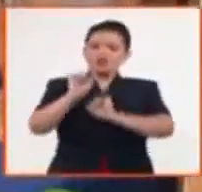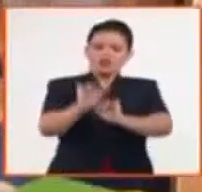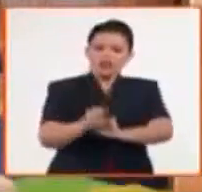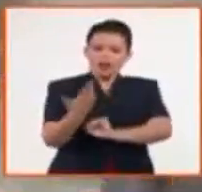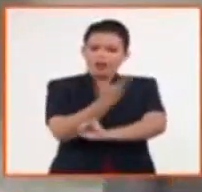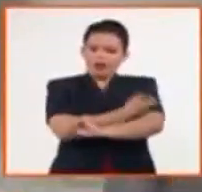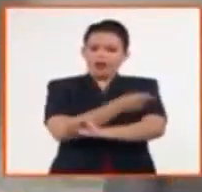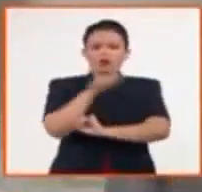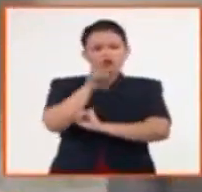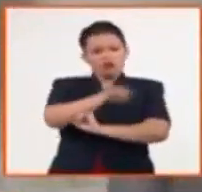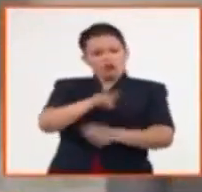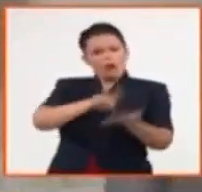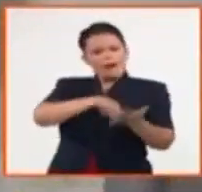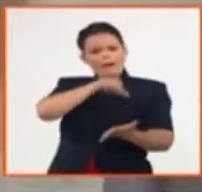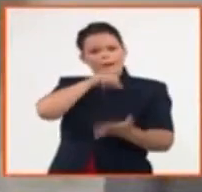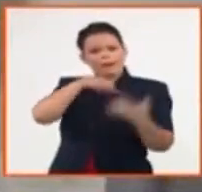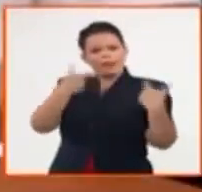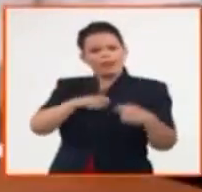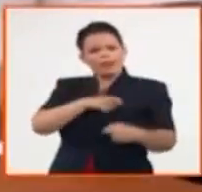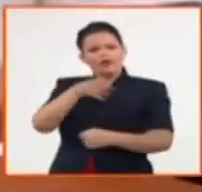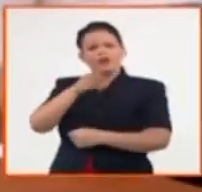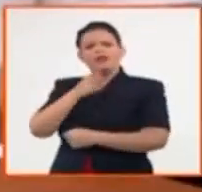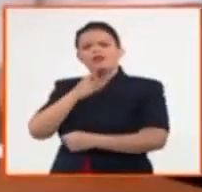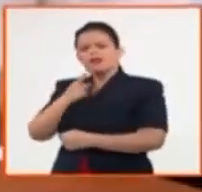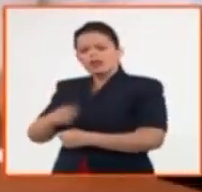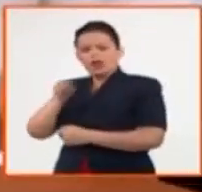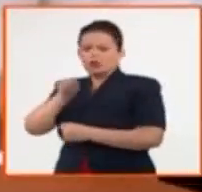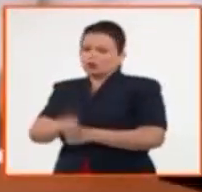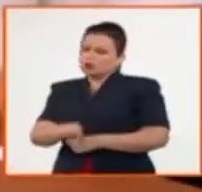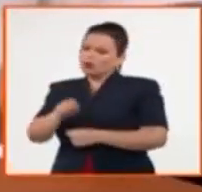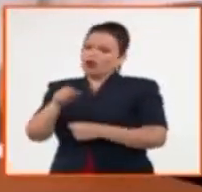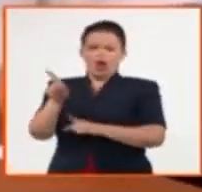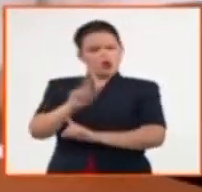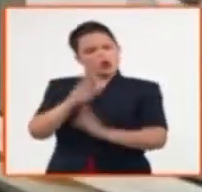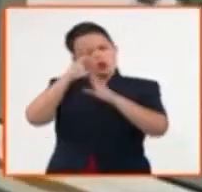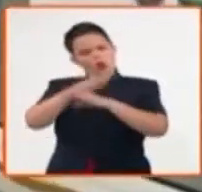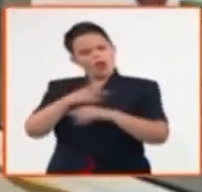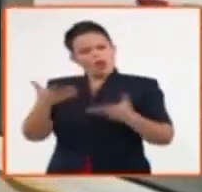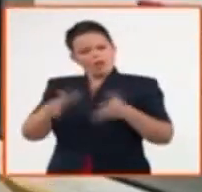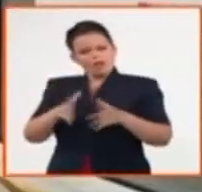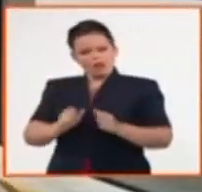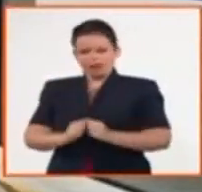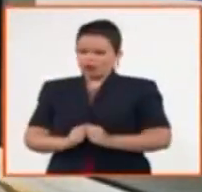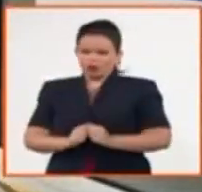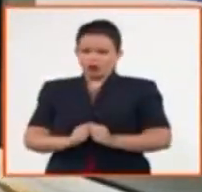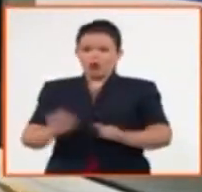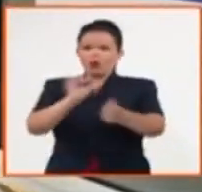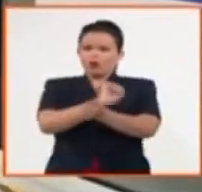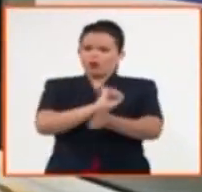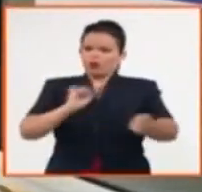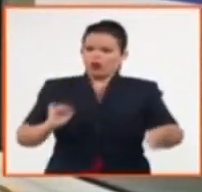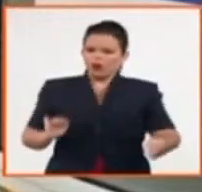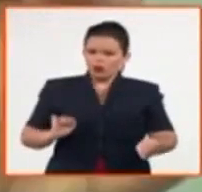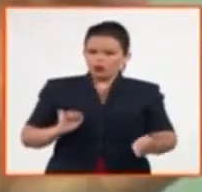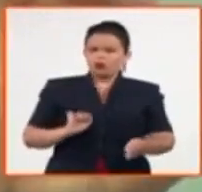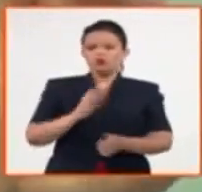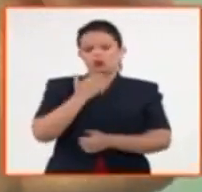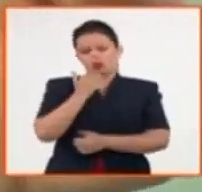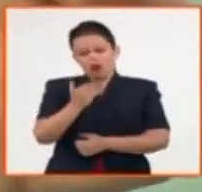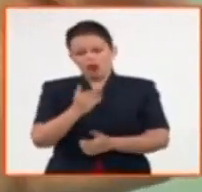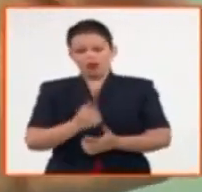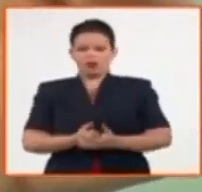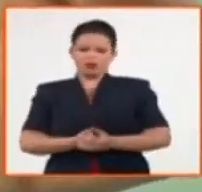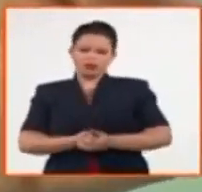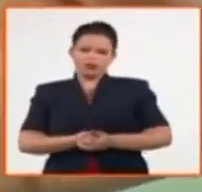miedo. Hace poco leí que Soberana es de pura raza. Para terminar, debo aclarar que Abdala también tiene un